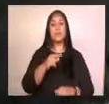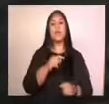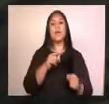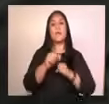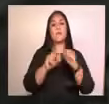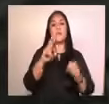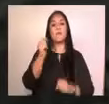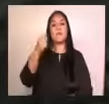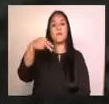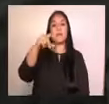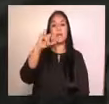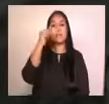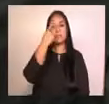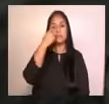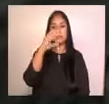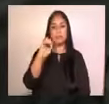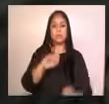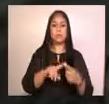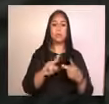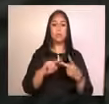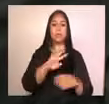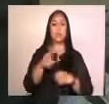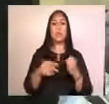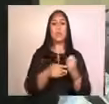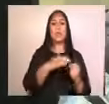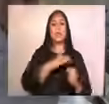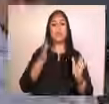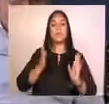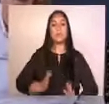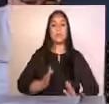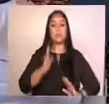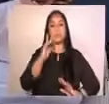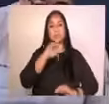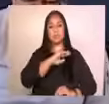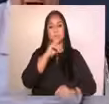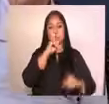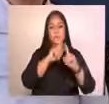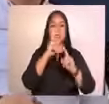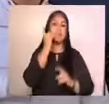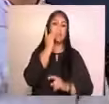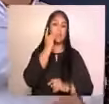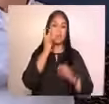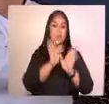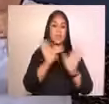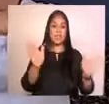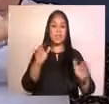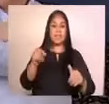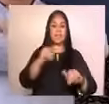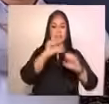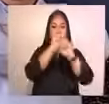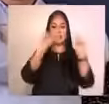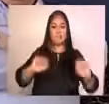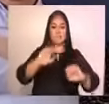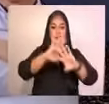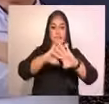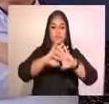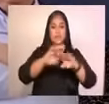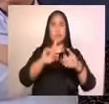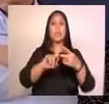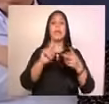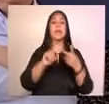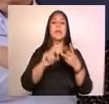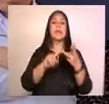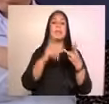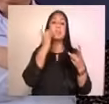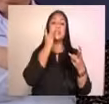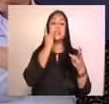señores viceministra y viceministros, señor director general del Sistema Penitenciario, señor director general de la